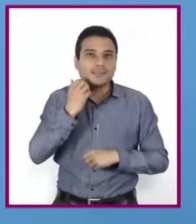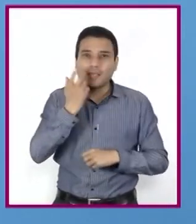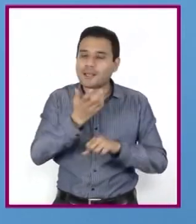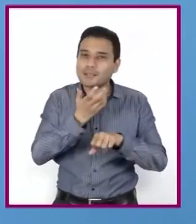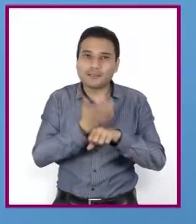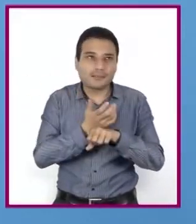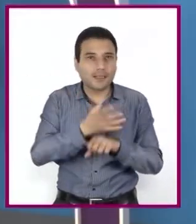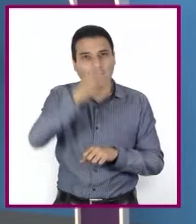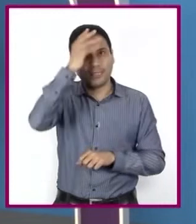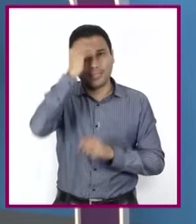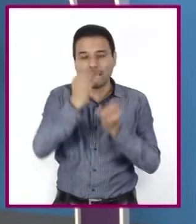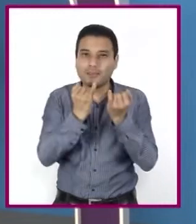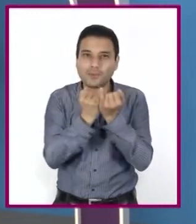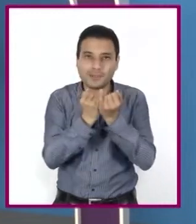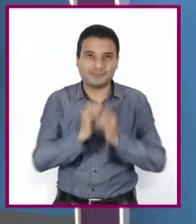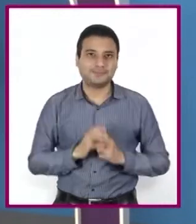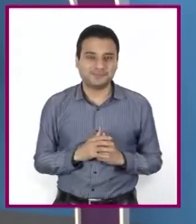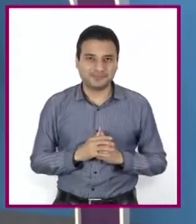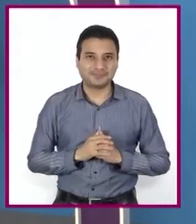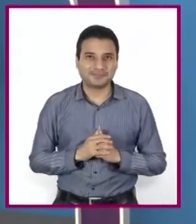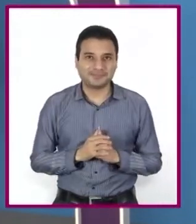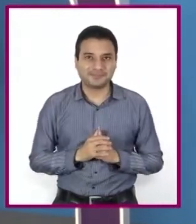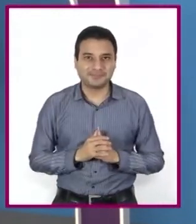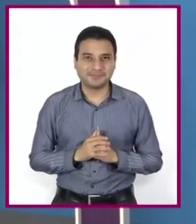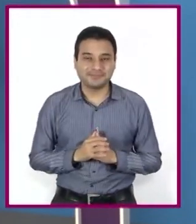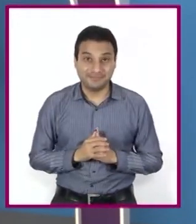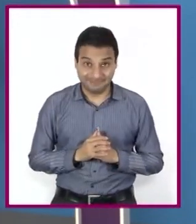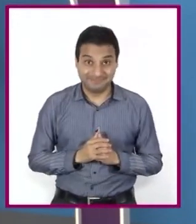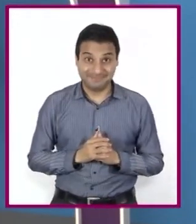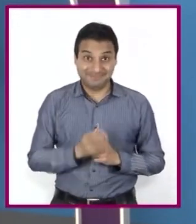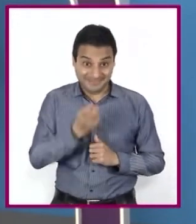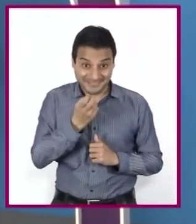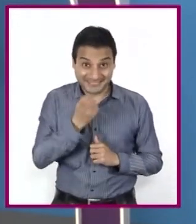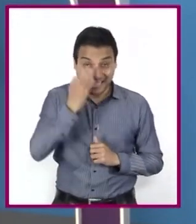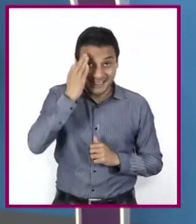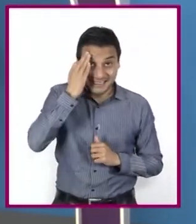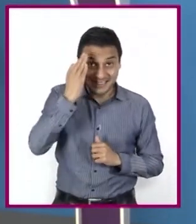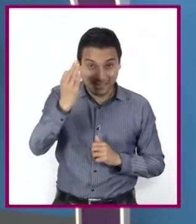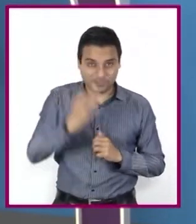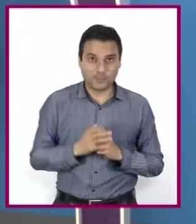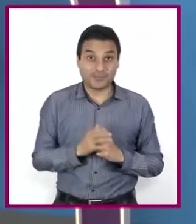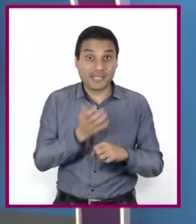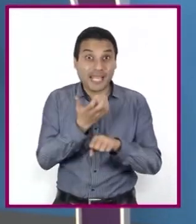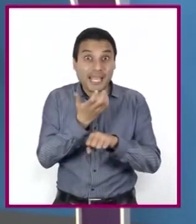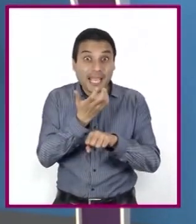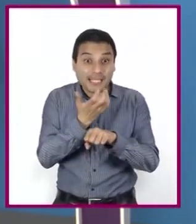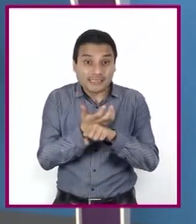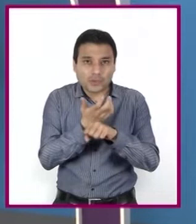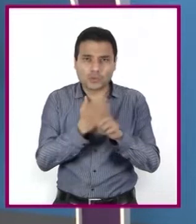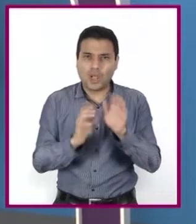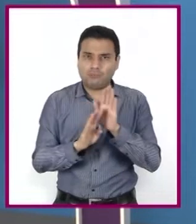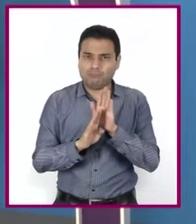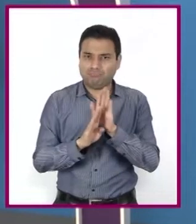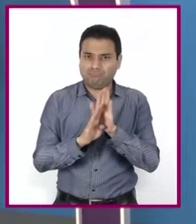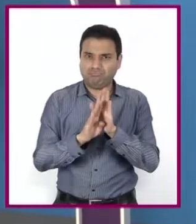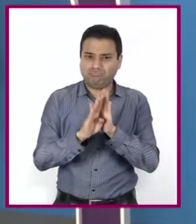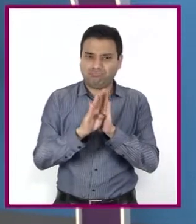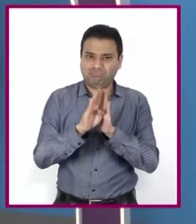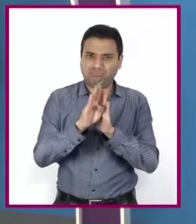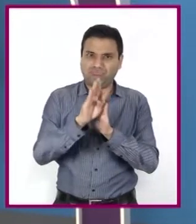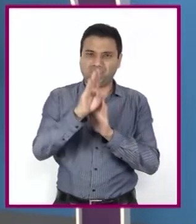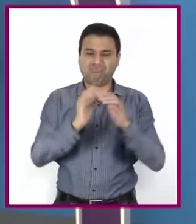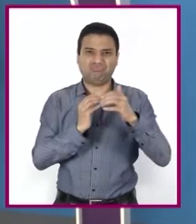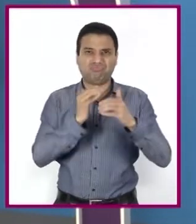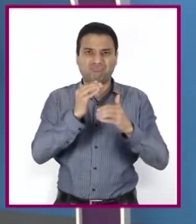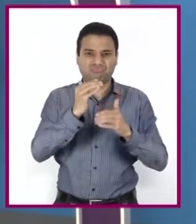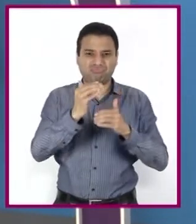boga. En estos años, se convirtió en un país casi autosuficiente. Su economía